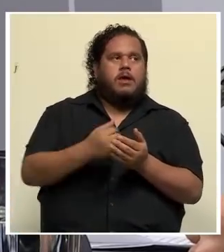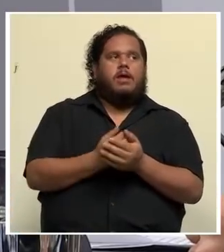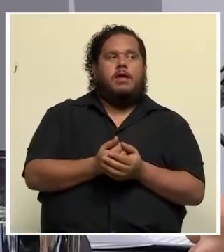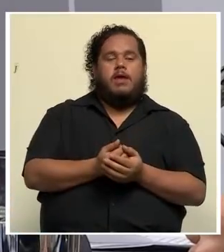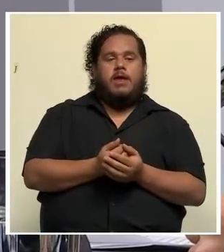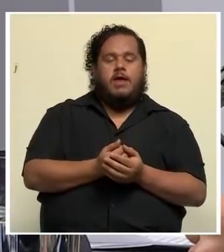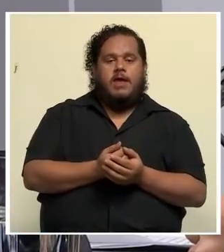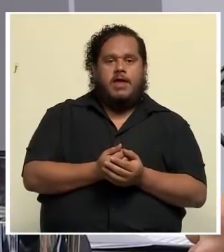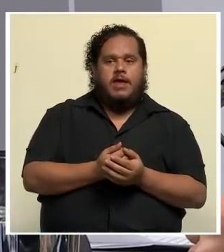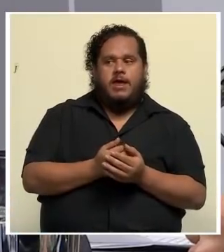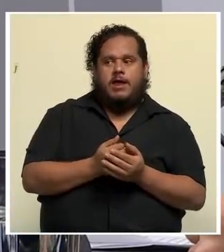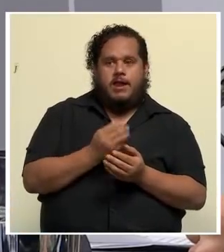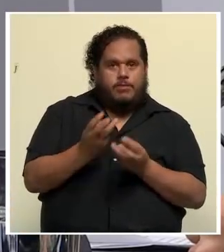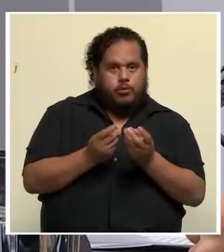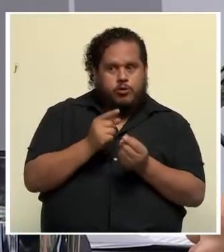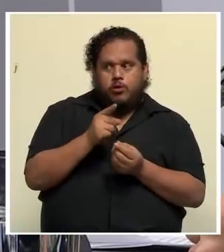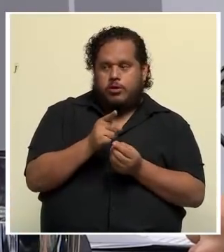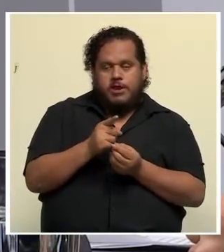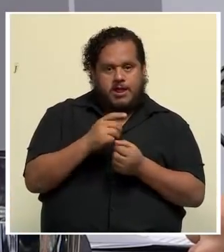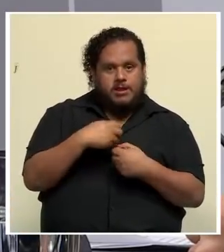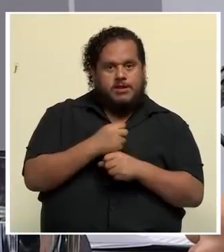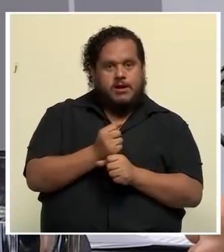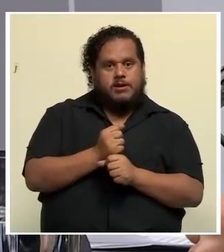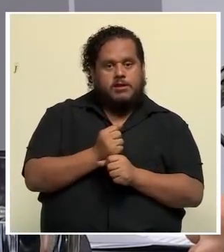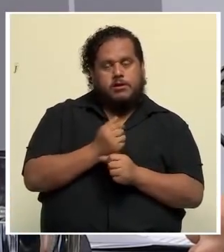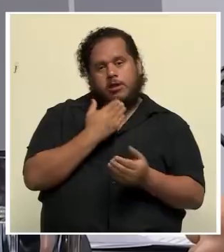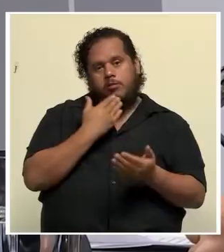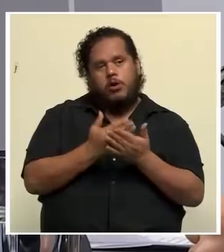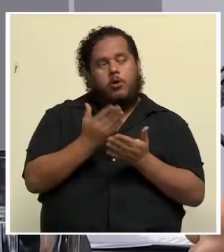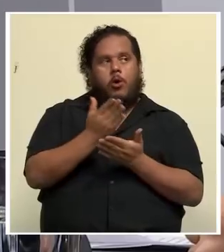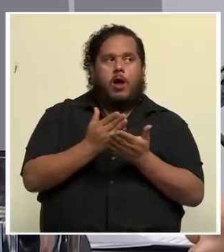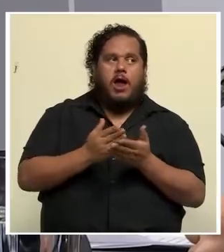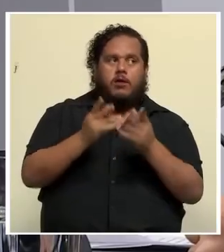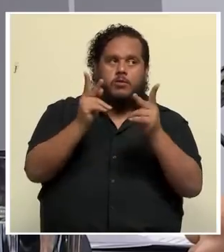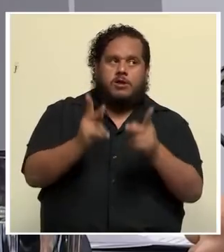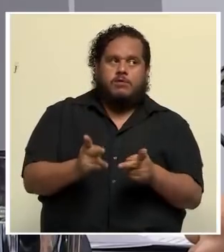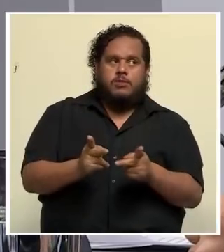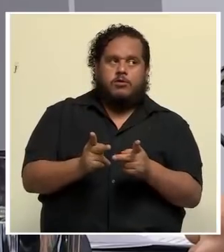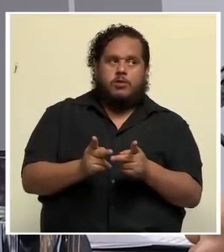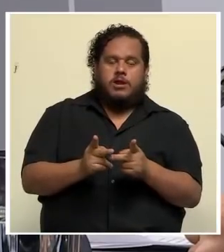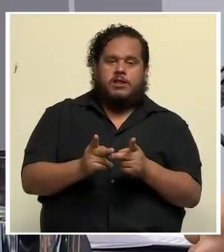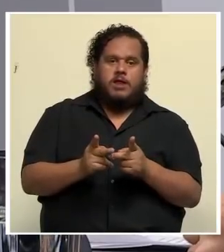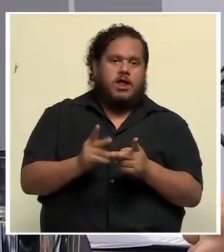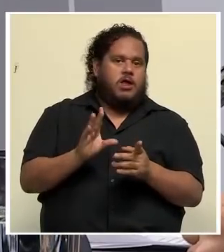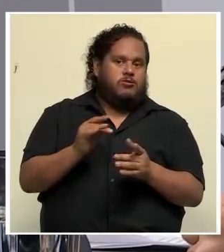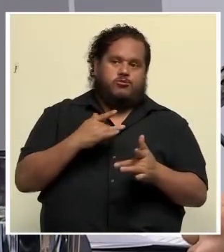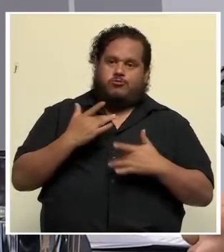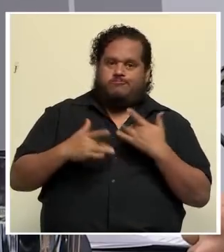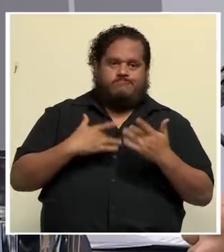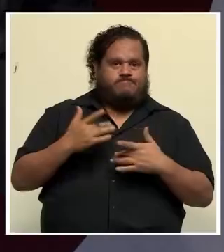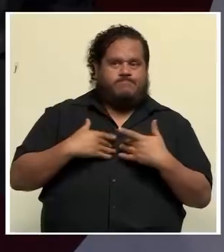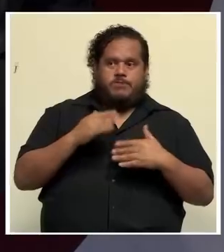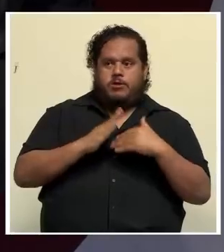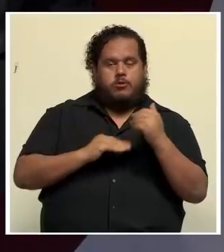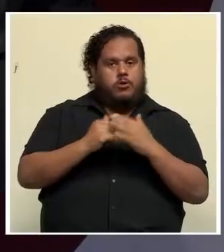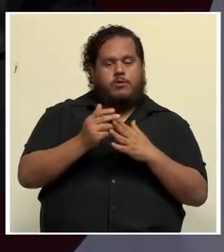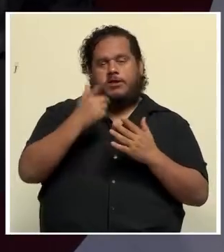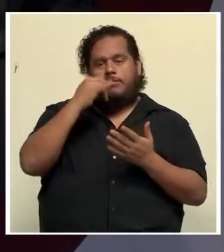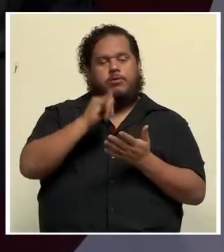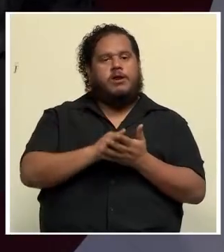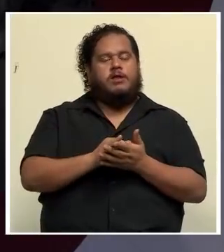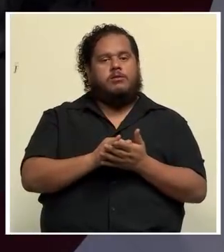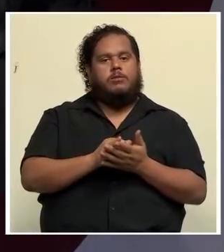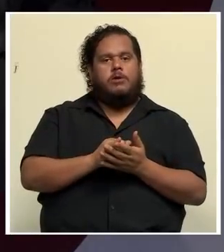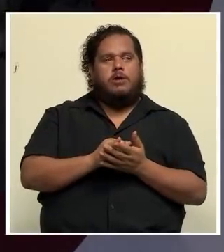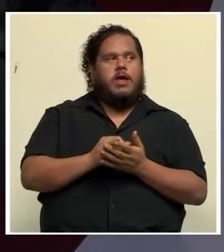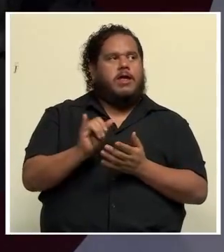hechura de esas realizaciones, bueno, algunas personas no se sintieron cómodas y por lo tanto